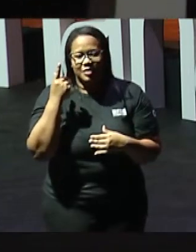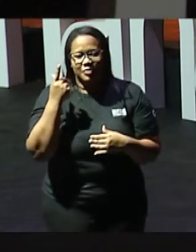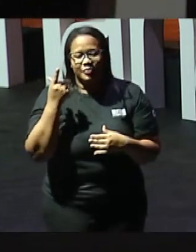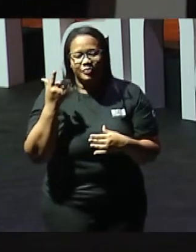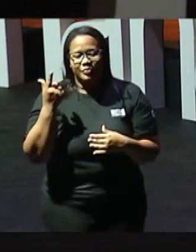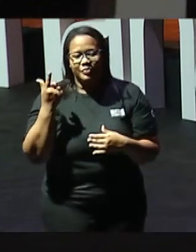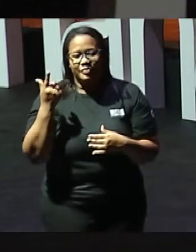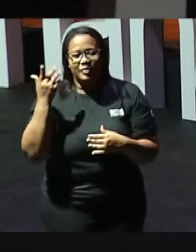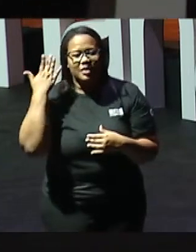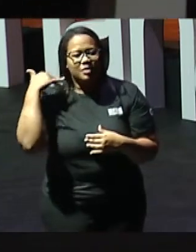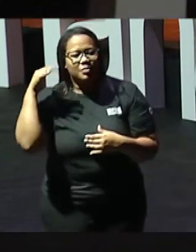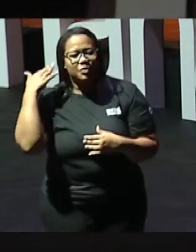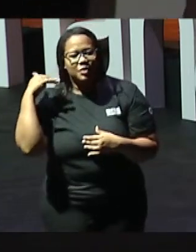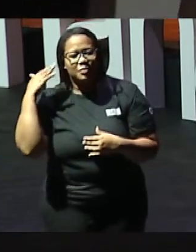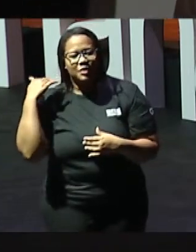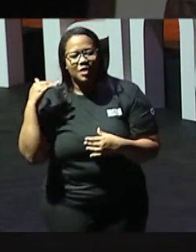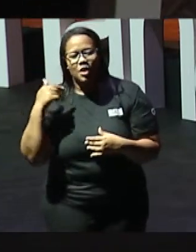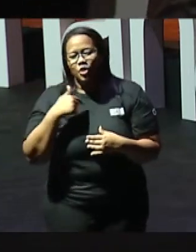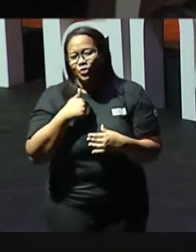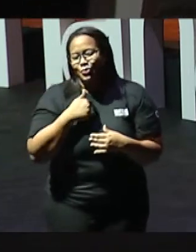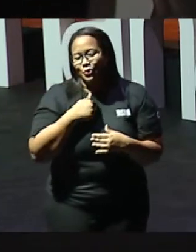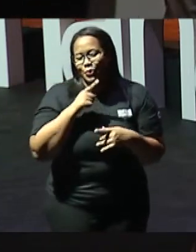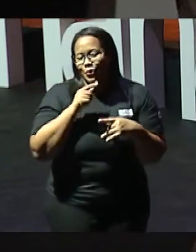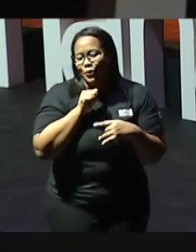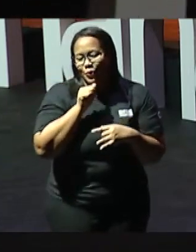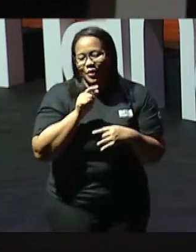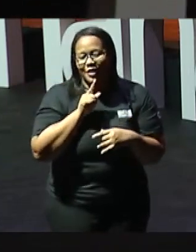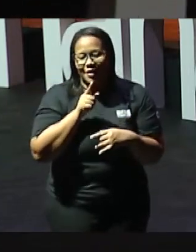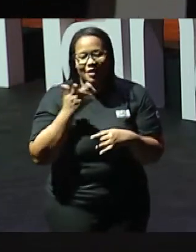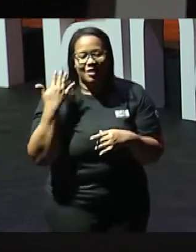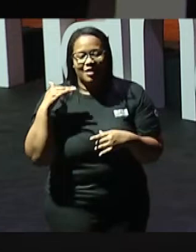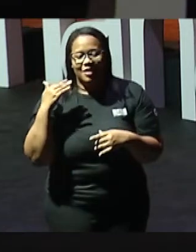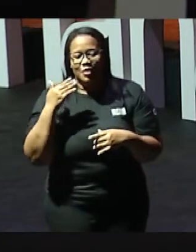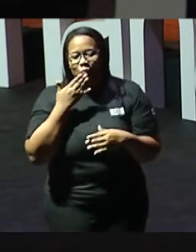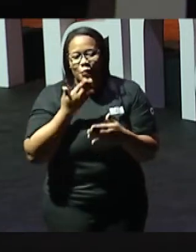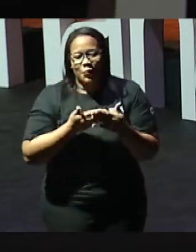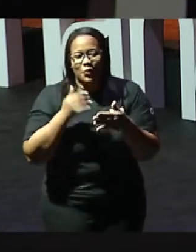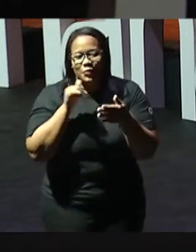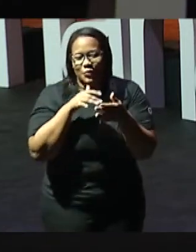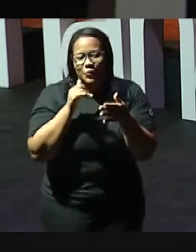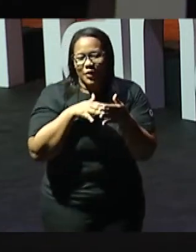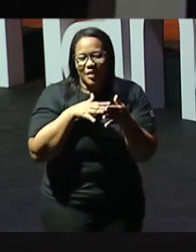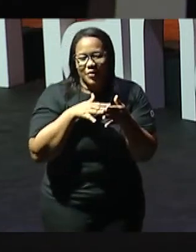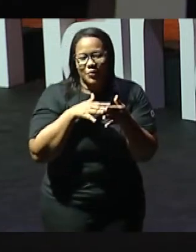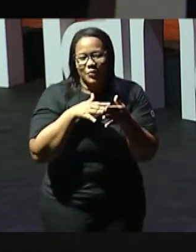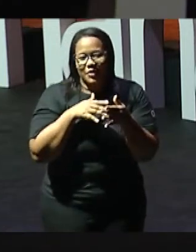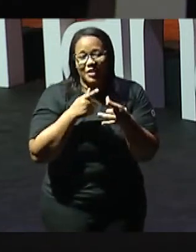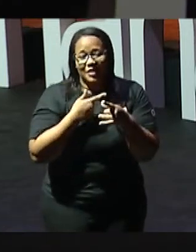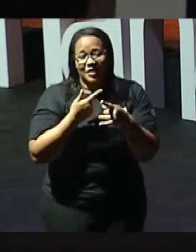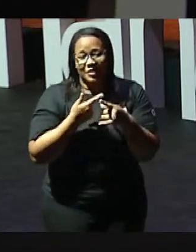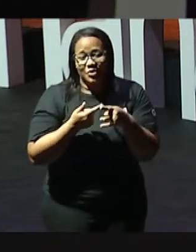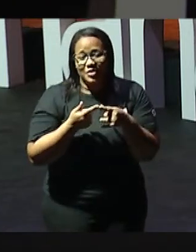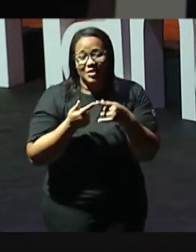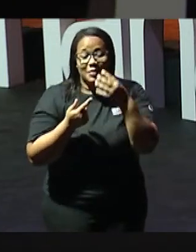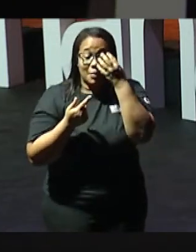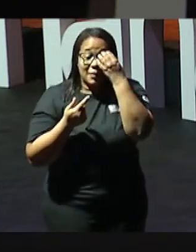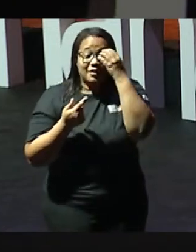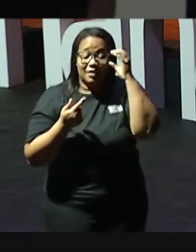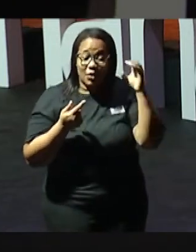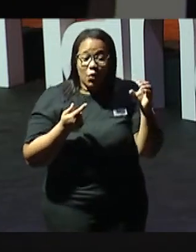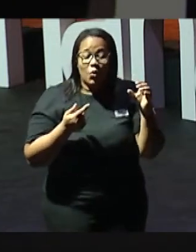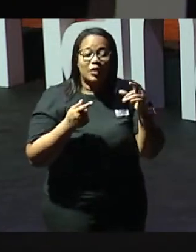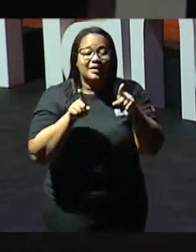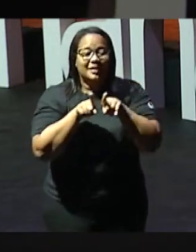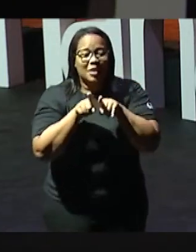realmente yo no fui muy bueno en mis estudios y además de perder uno perdí mi año escolar y me quemé en sexto